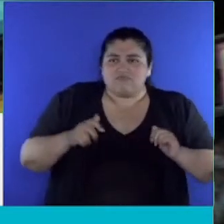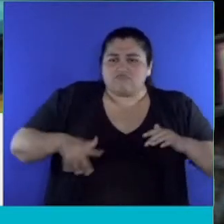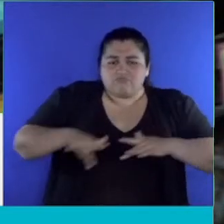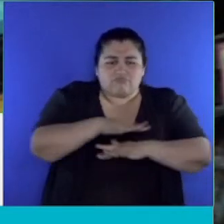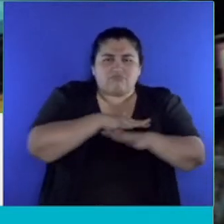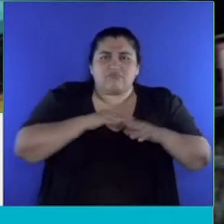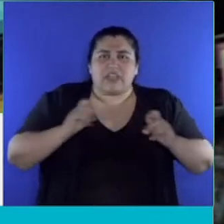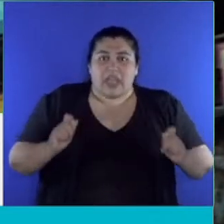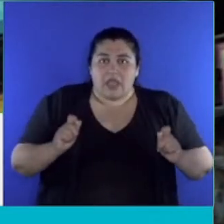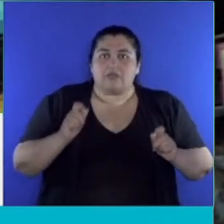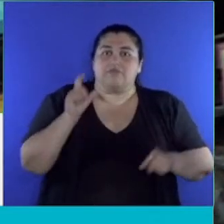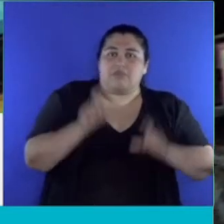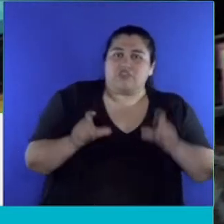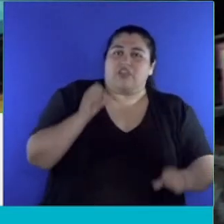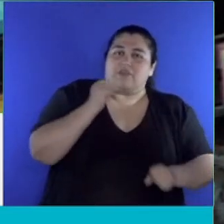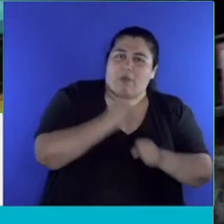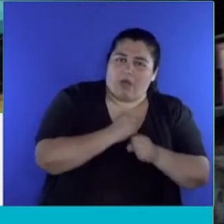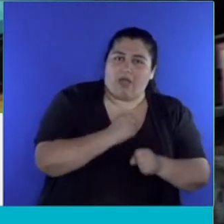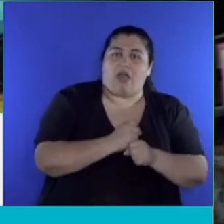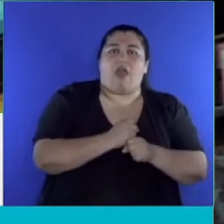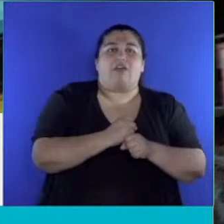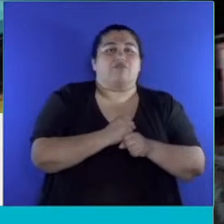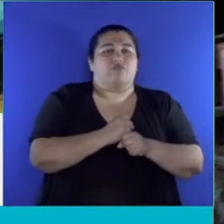Bueno, trabajadores y trabajadoras,